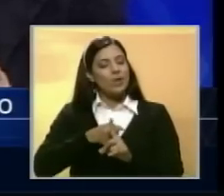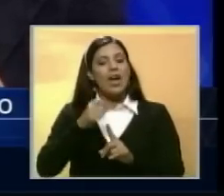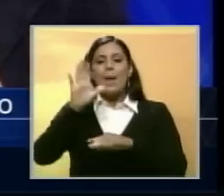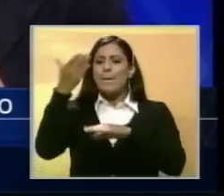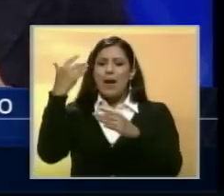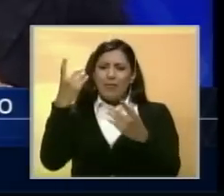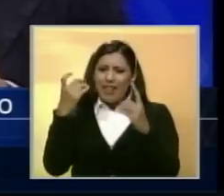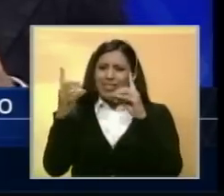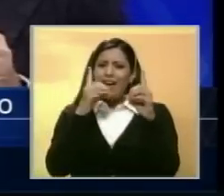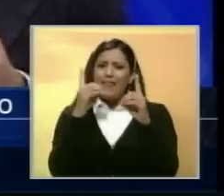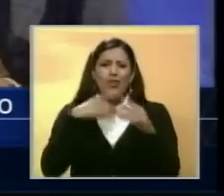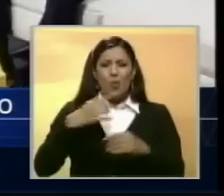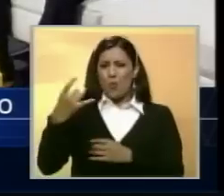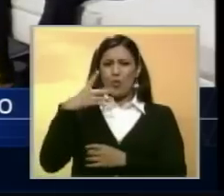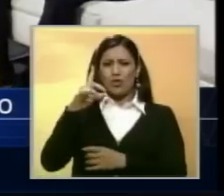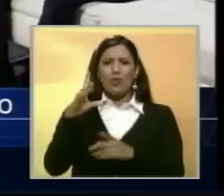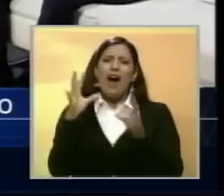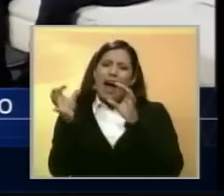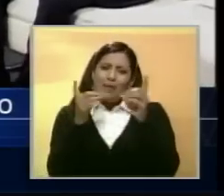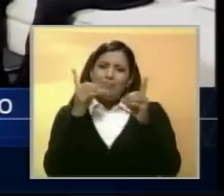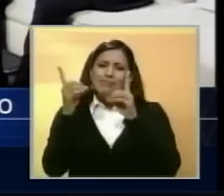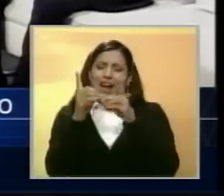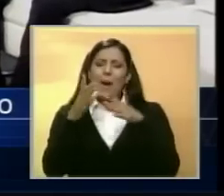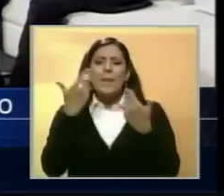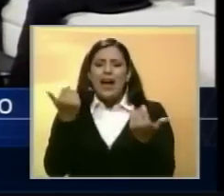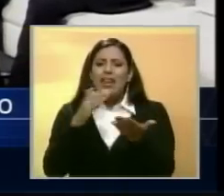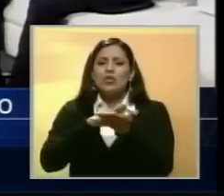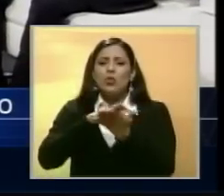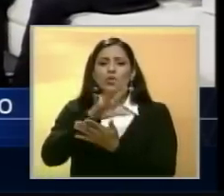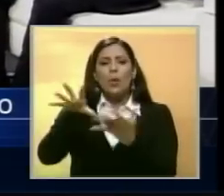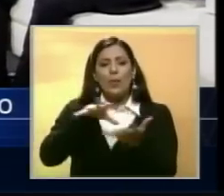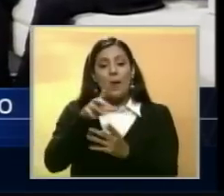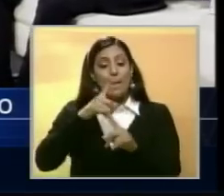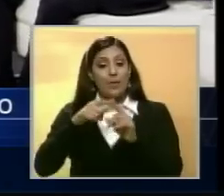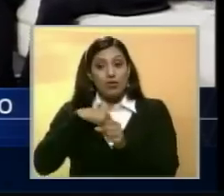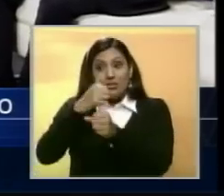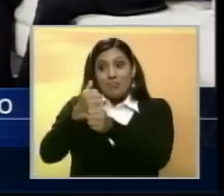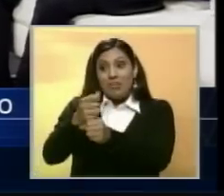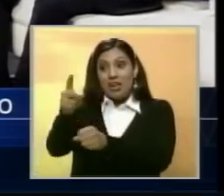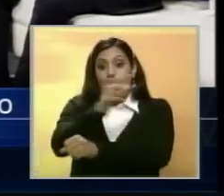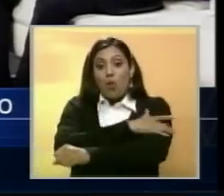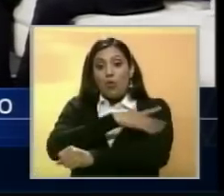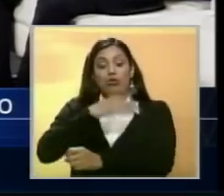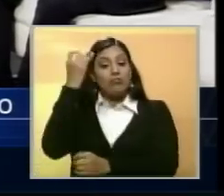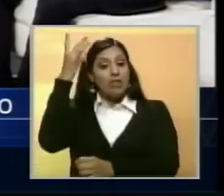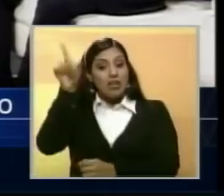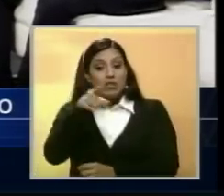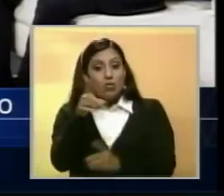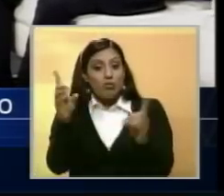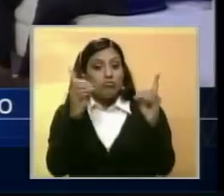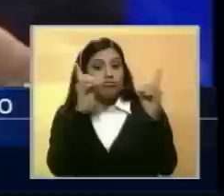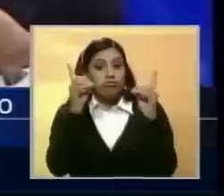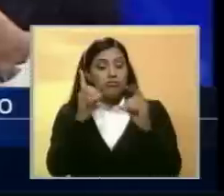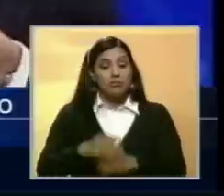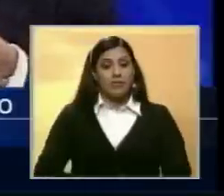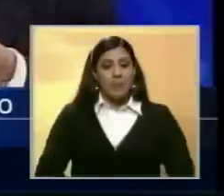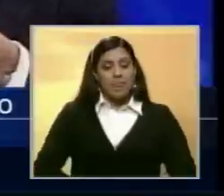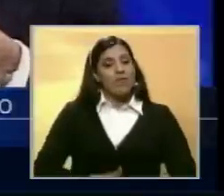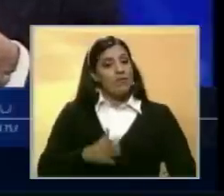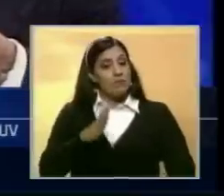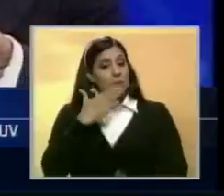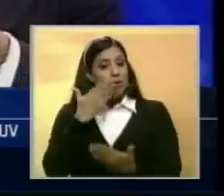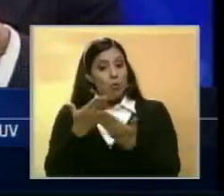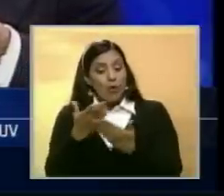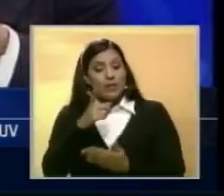al diálogo para llegar a un acuerdo nacional y superar la crisis. Espera que la oposición se sume a la iniciativa del mandatario nacional. Hoy ha